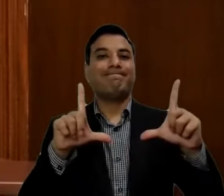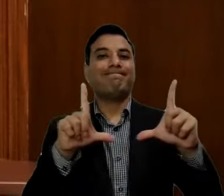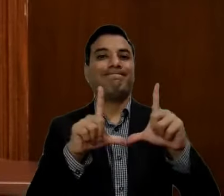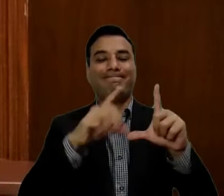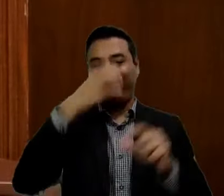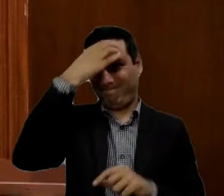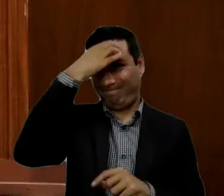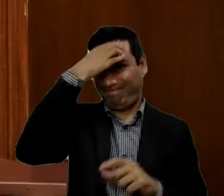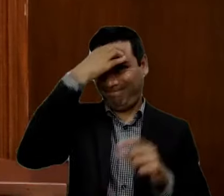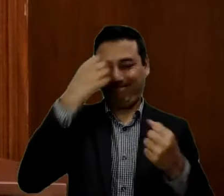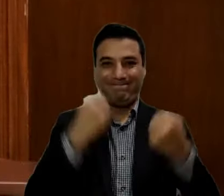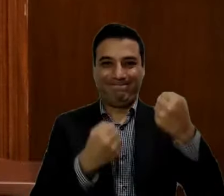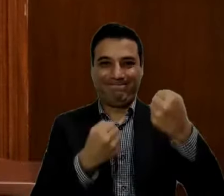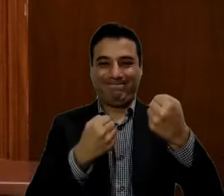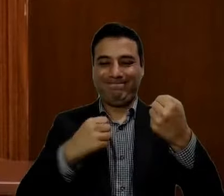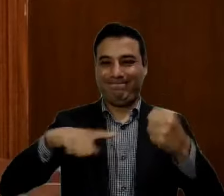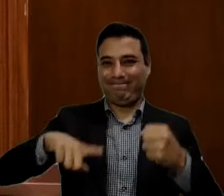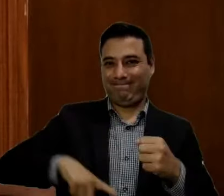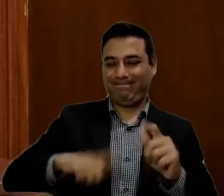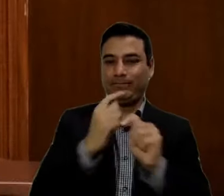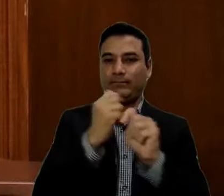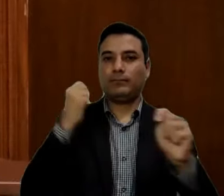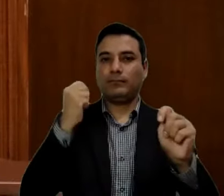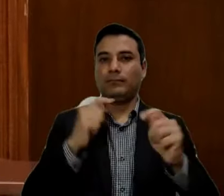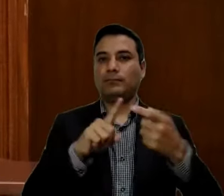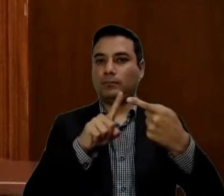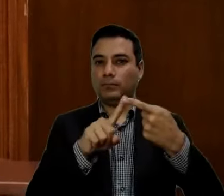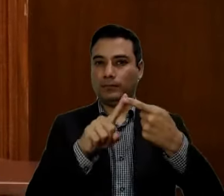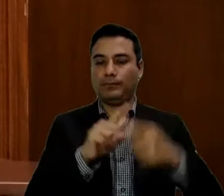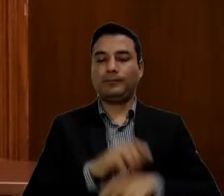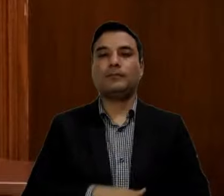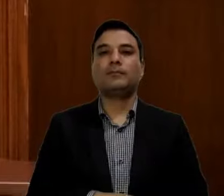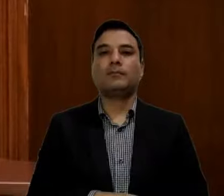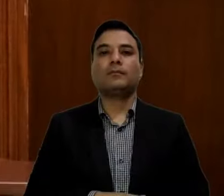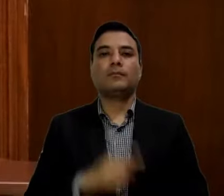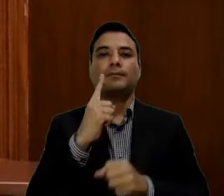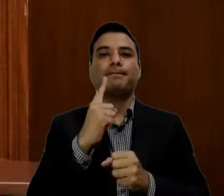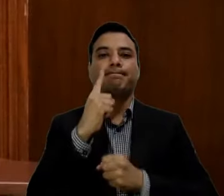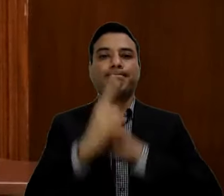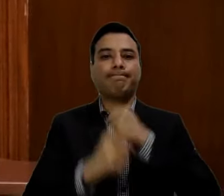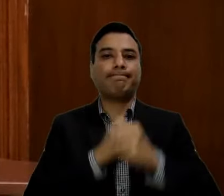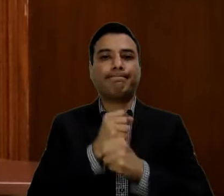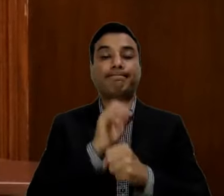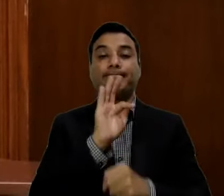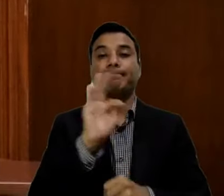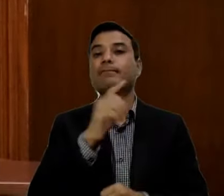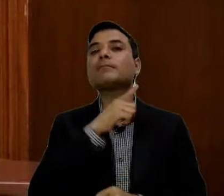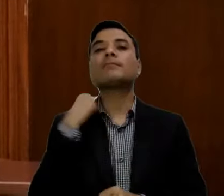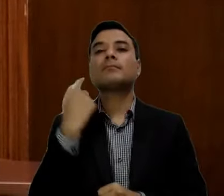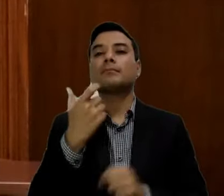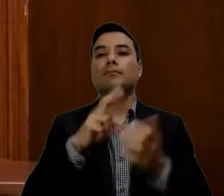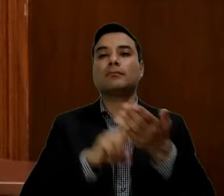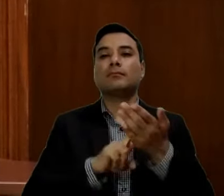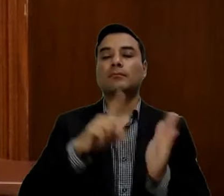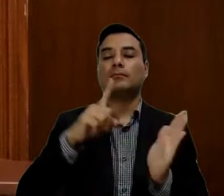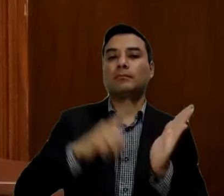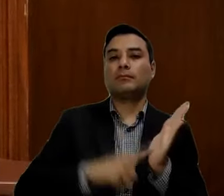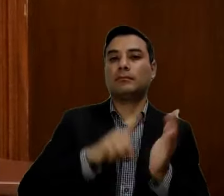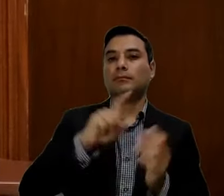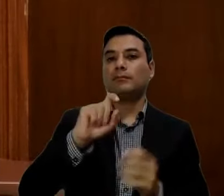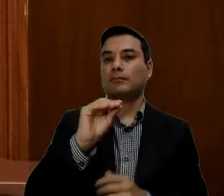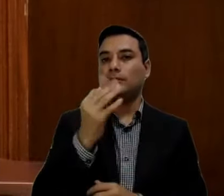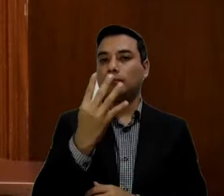servicio público, 1, por un año de vigencia tenga un costo de 1,194